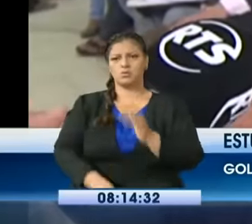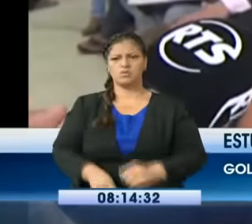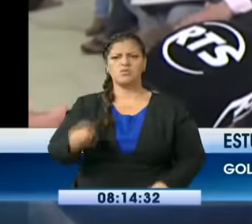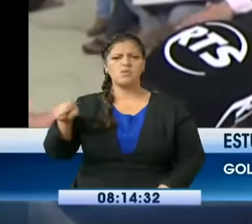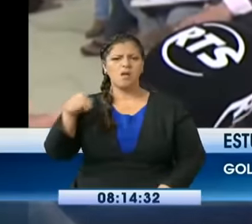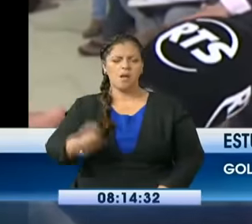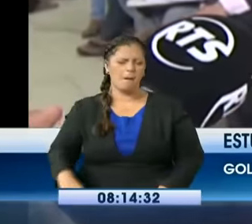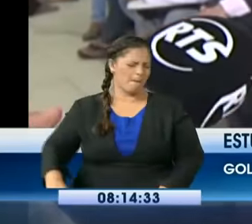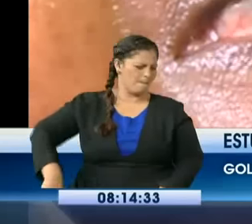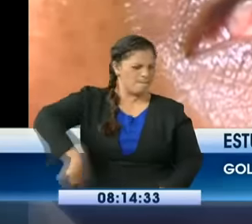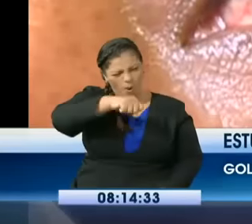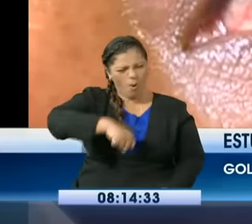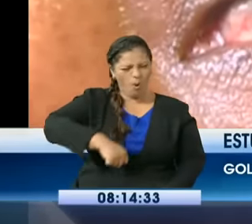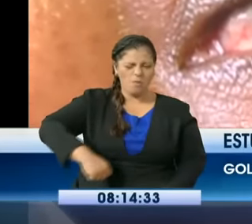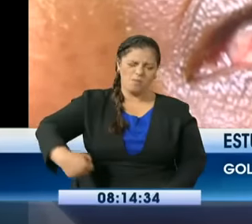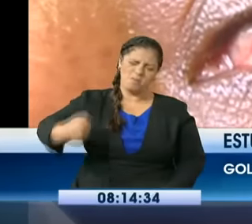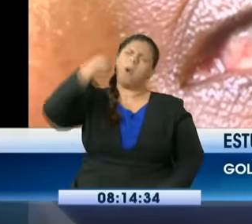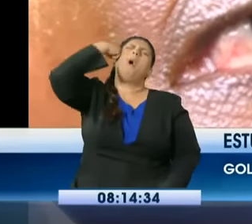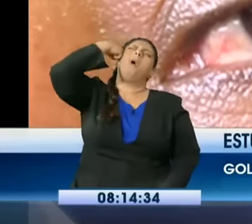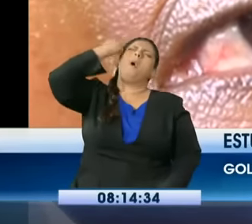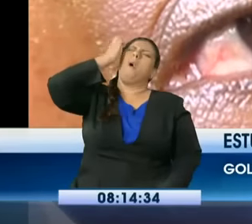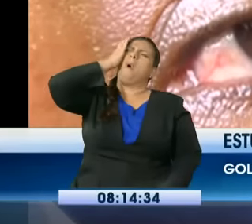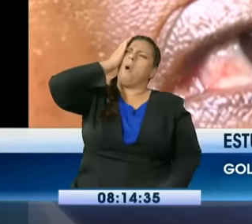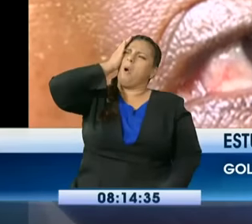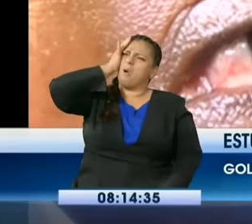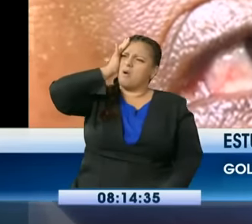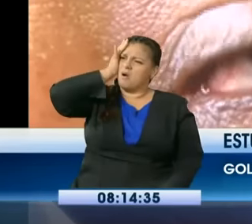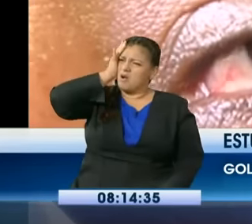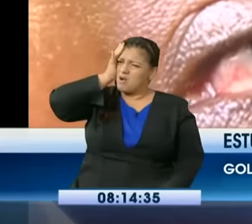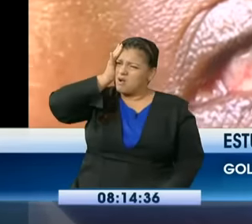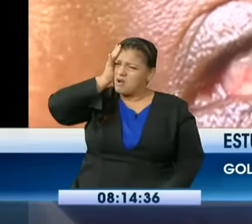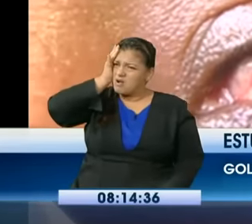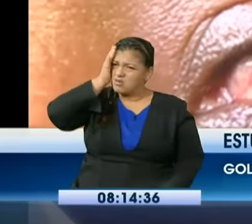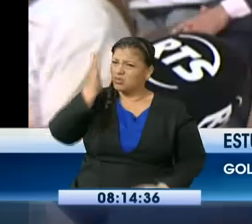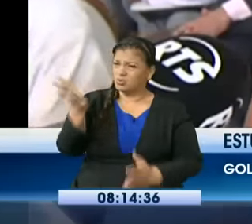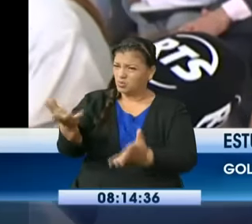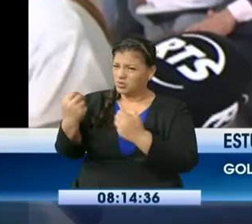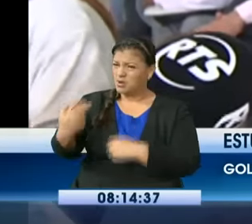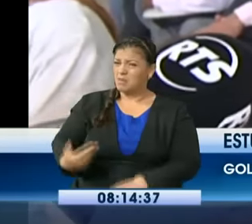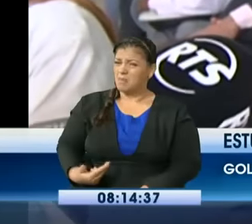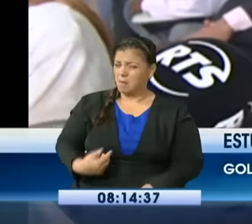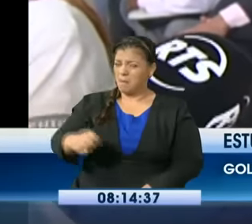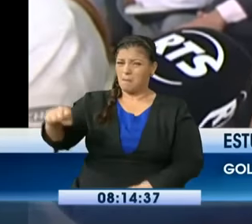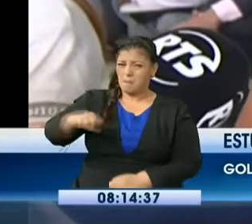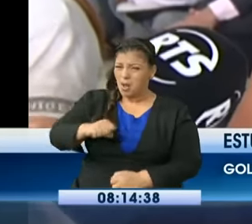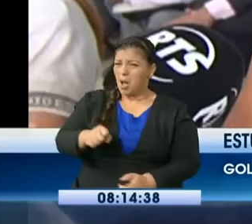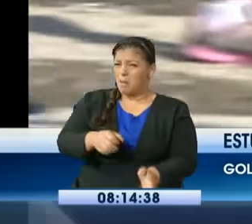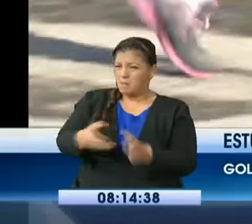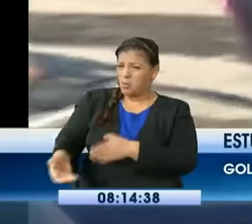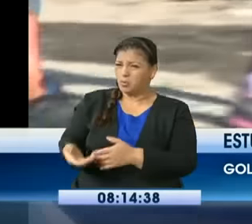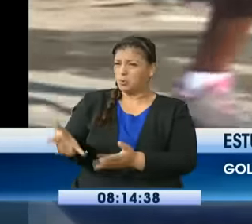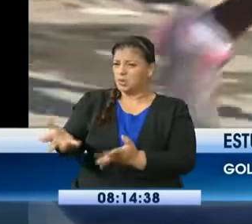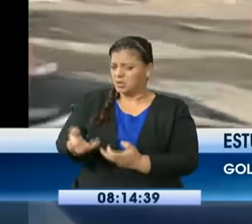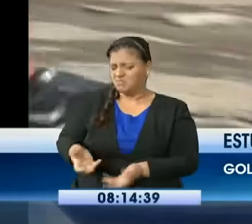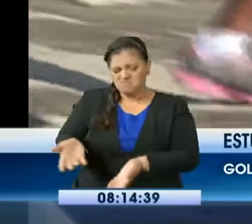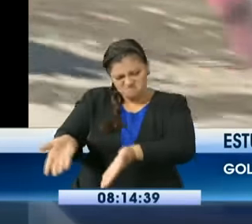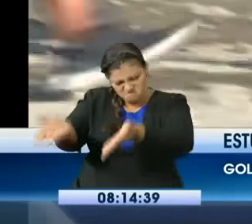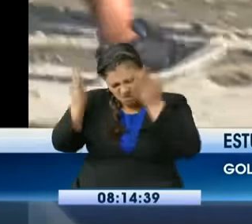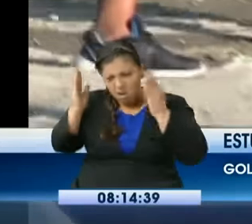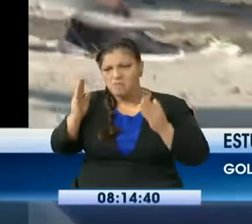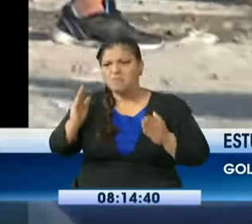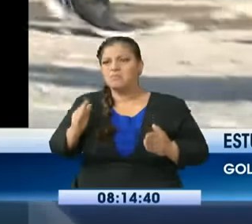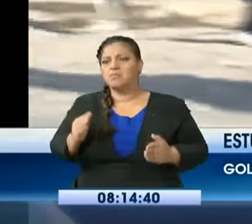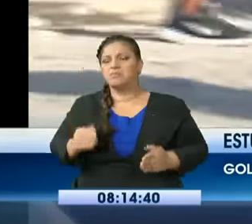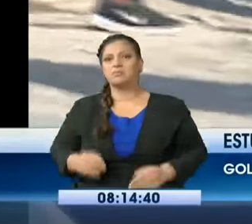aquí me dio un patazo él. Ya, él me dio un patazo y yo lo único fue que le dije, si quieres matar, haz lo que tú quieras, ya no hice nada, me quedé así parada. Incluso añaden que